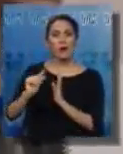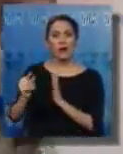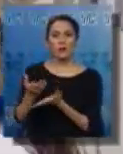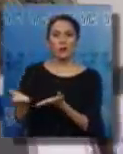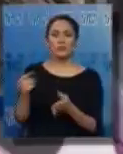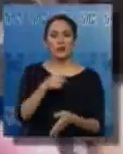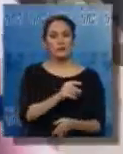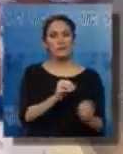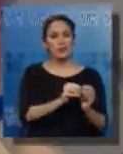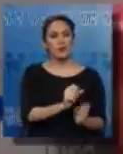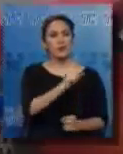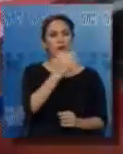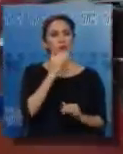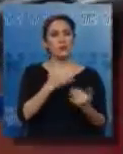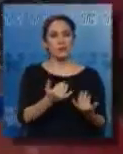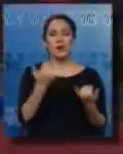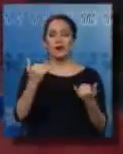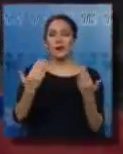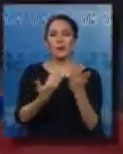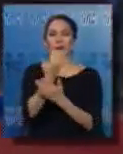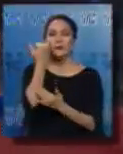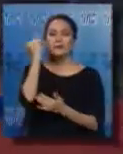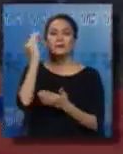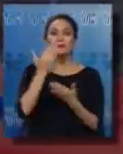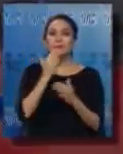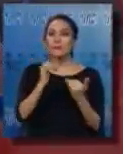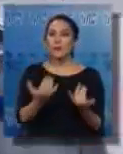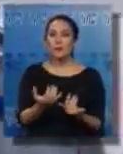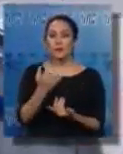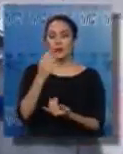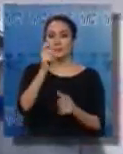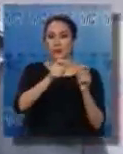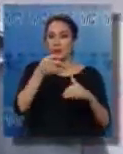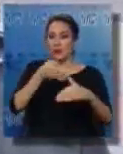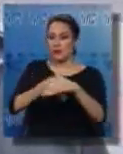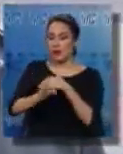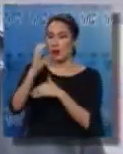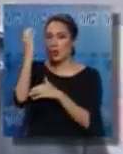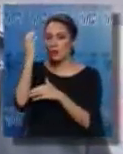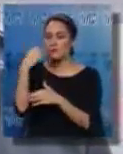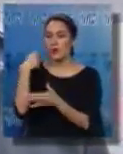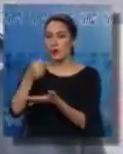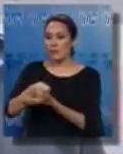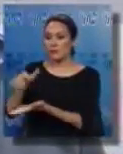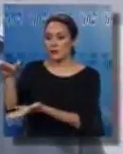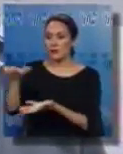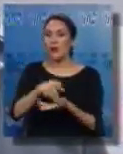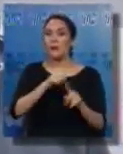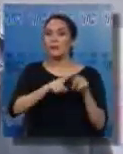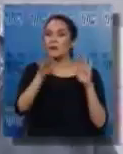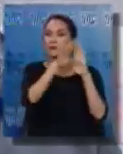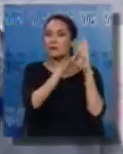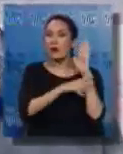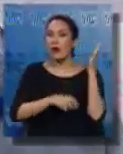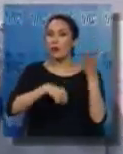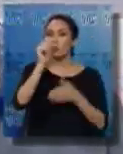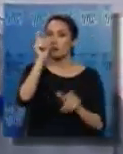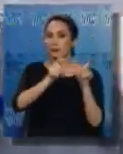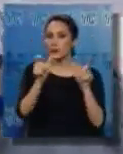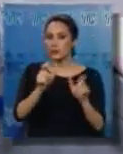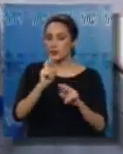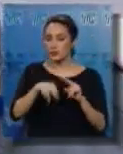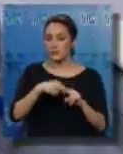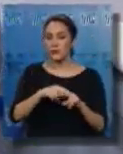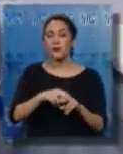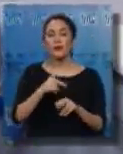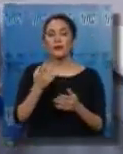momento, 80 comerciantes se han beneficiado de la canasta comercial transfronteriza. Unos precios excelentes y competir